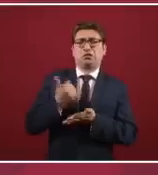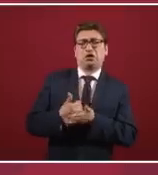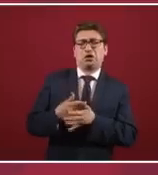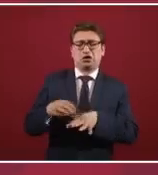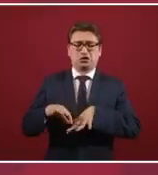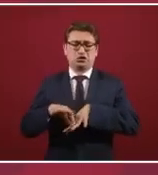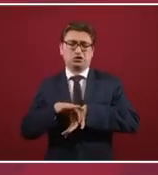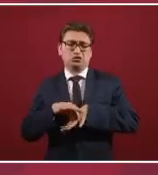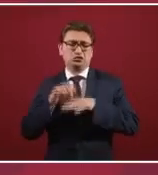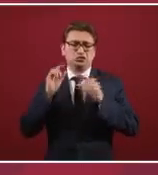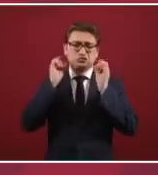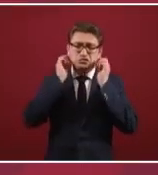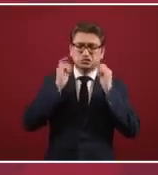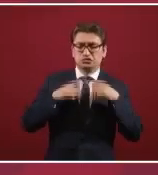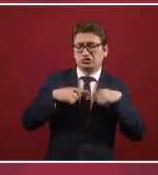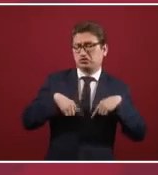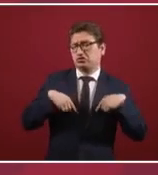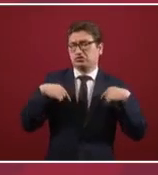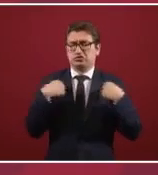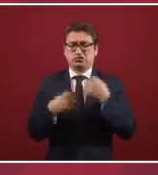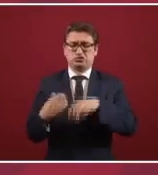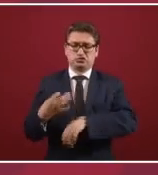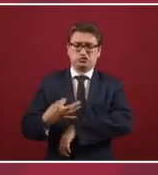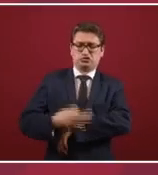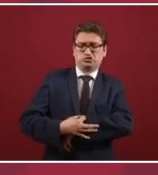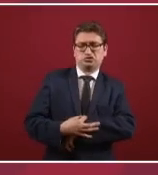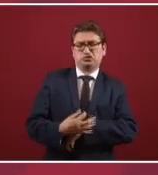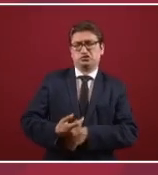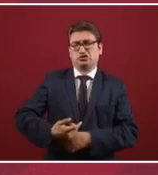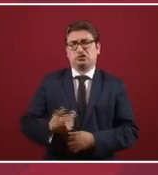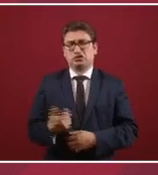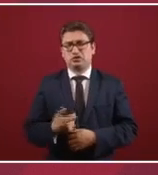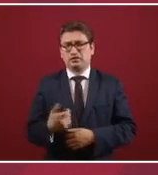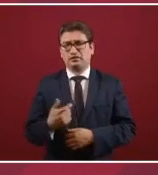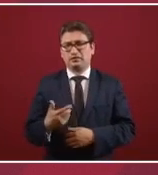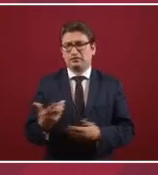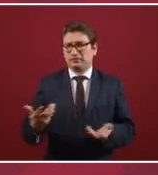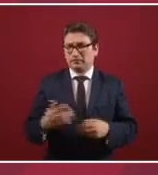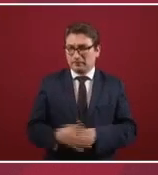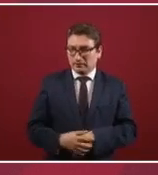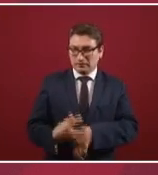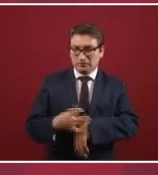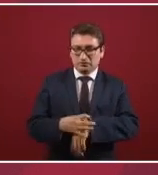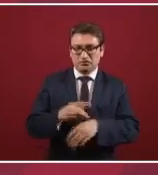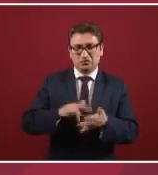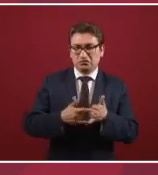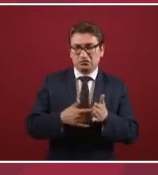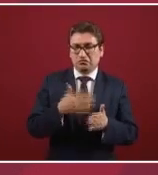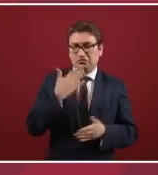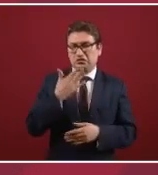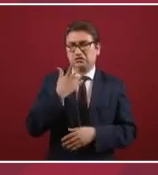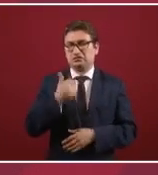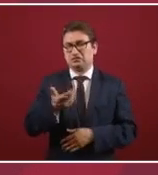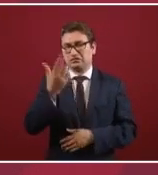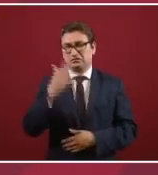alhajas estos relojes que ni siquiera dan bien la hora